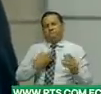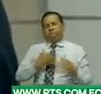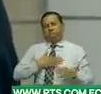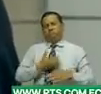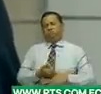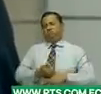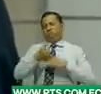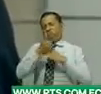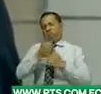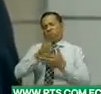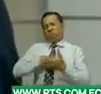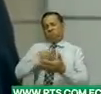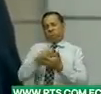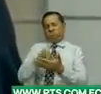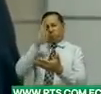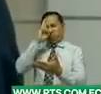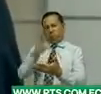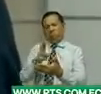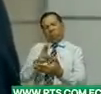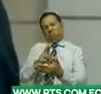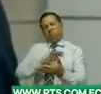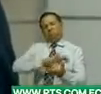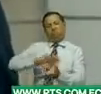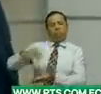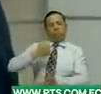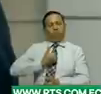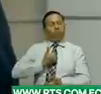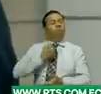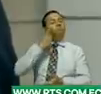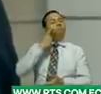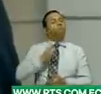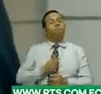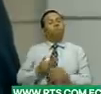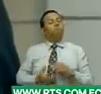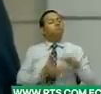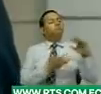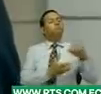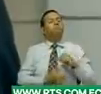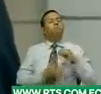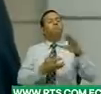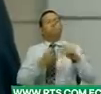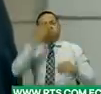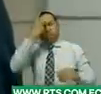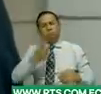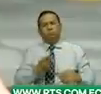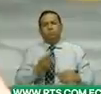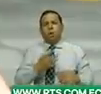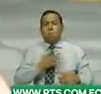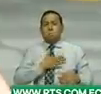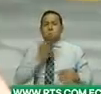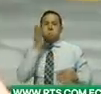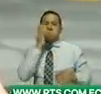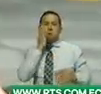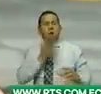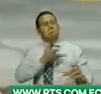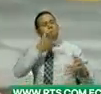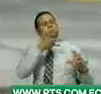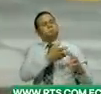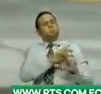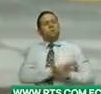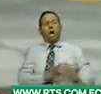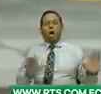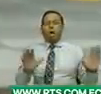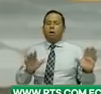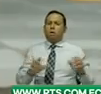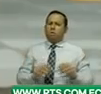al haberse declarado por el propio ministro que se ha dado prioridad para vacunar a su señora madre. No hace falta que sean